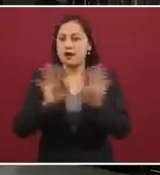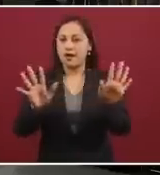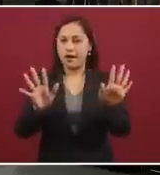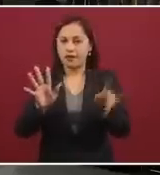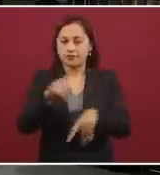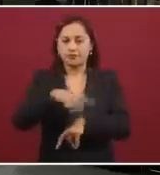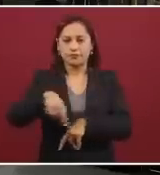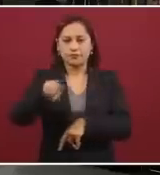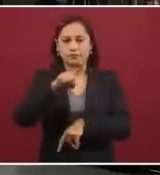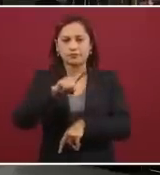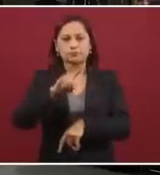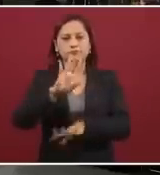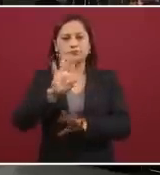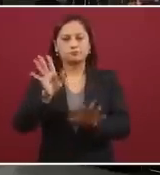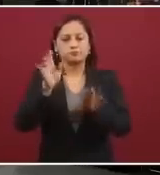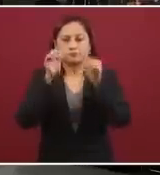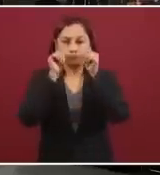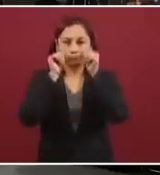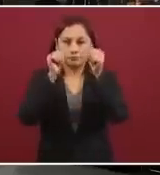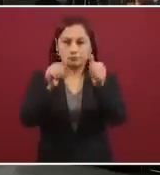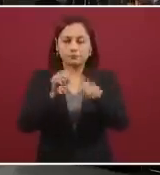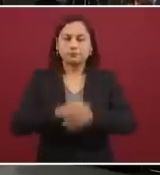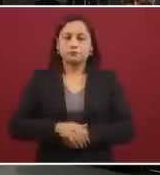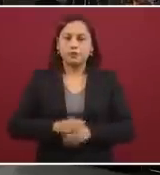resultaron bien las cosas